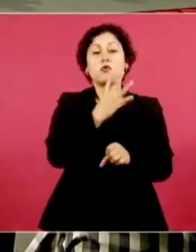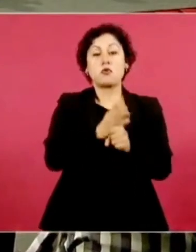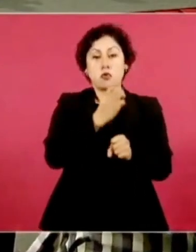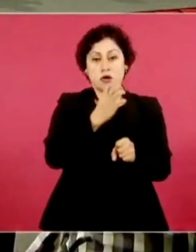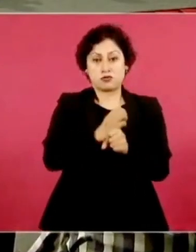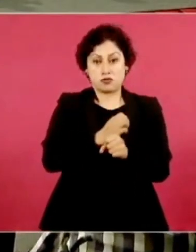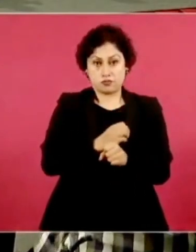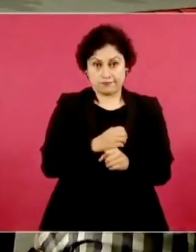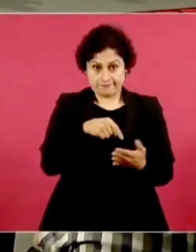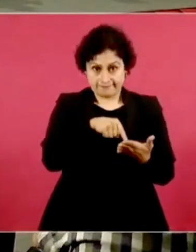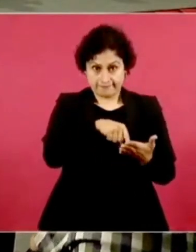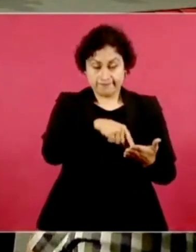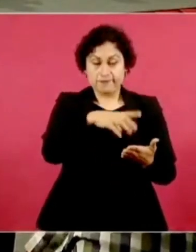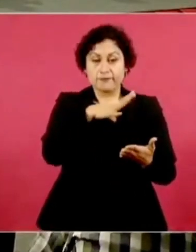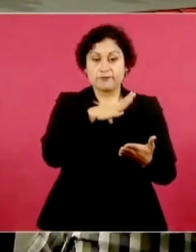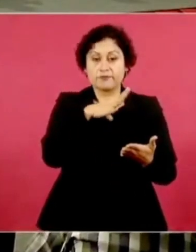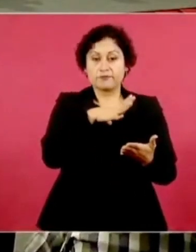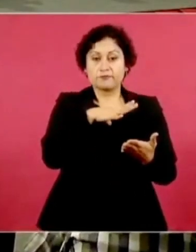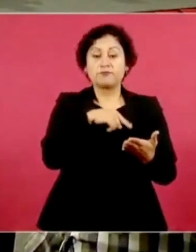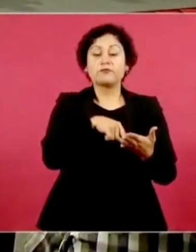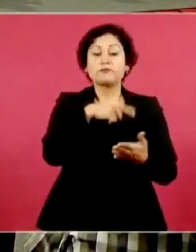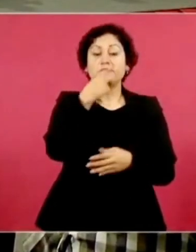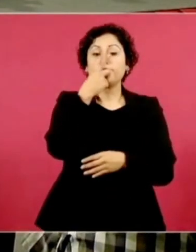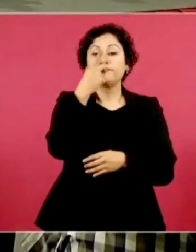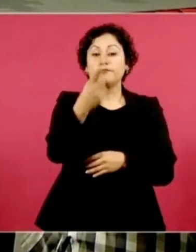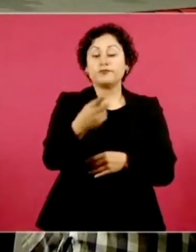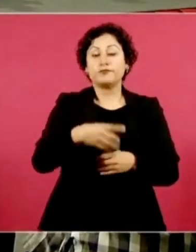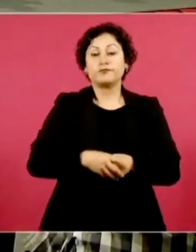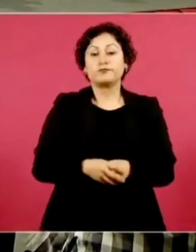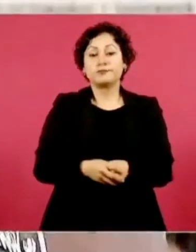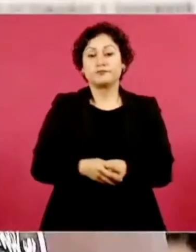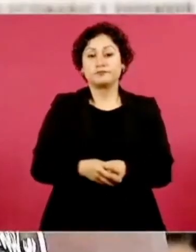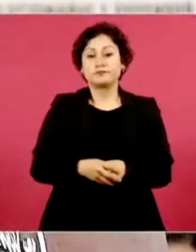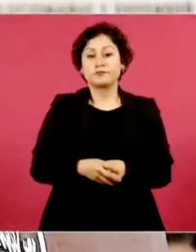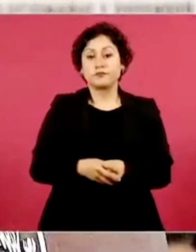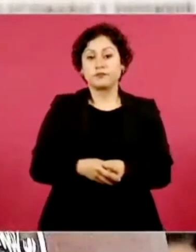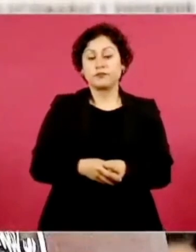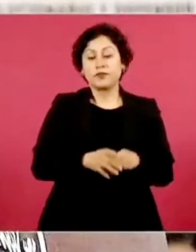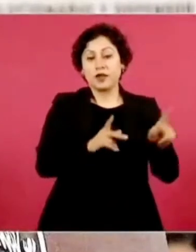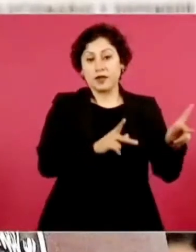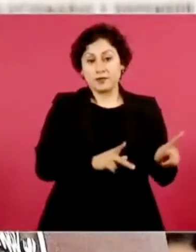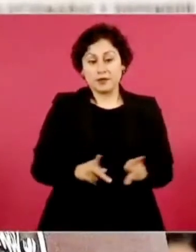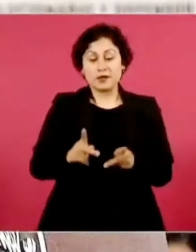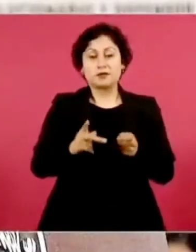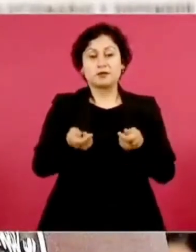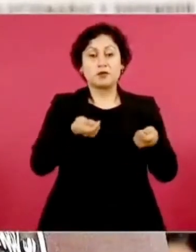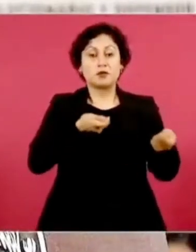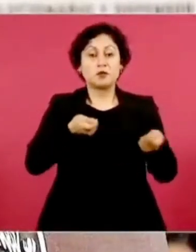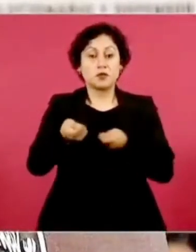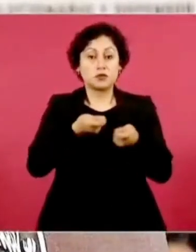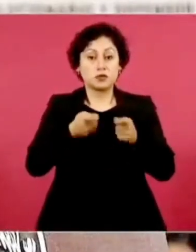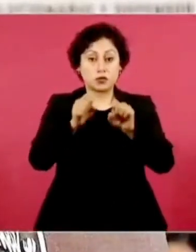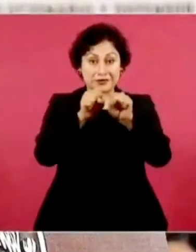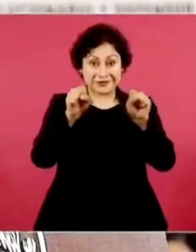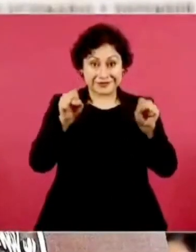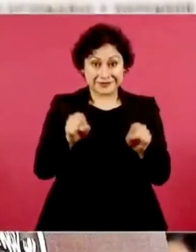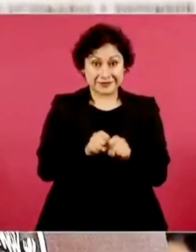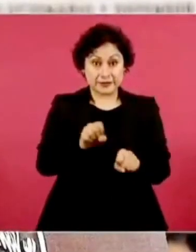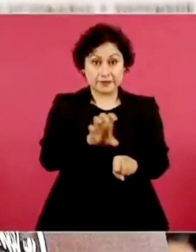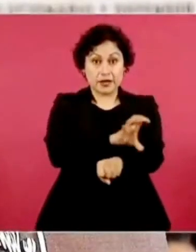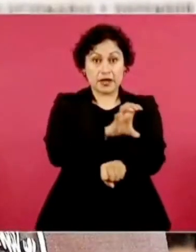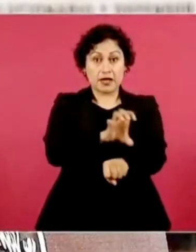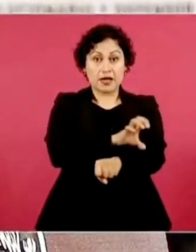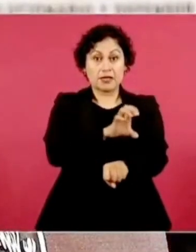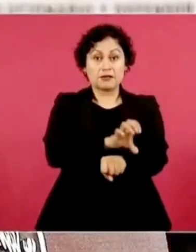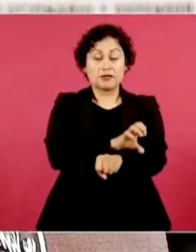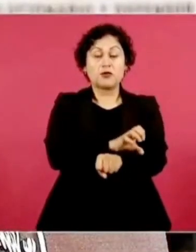vigente, se establece que la planeación y el control del sistema eléctrico nacional no constituyen